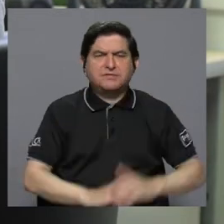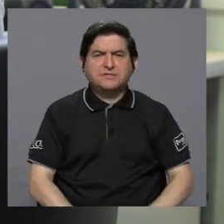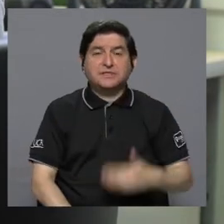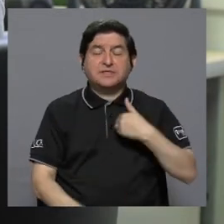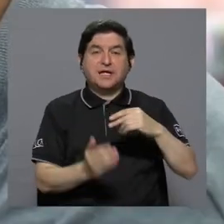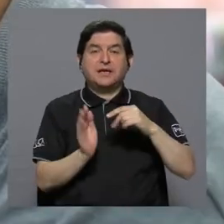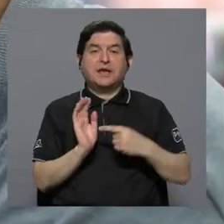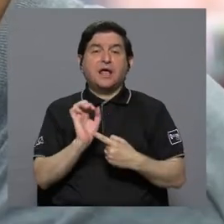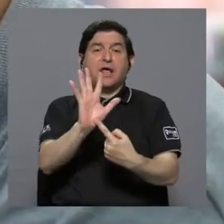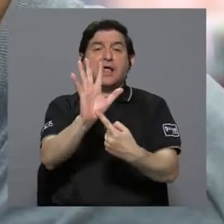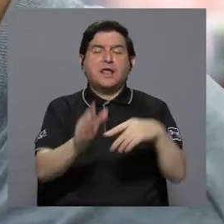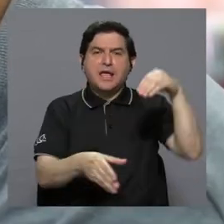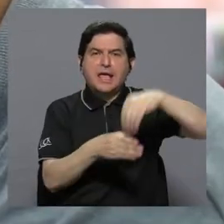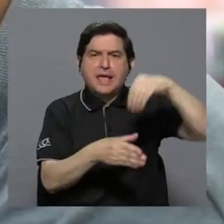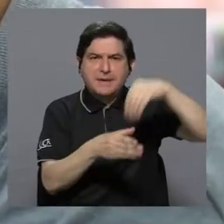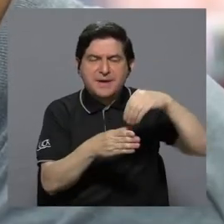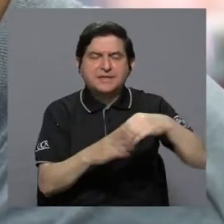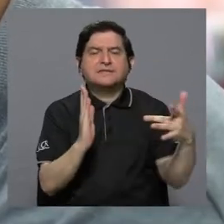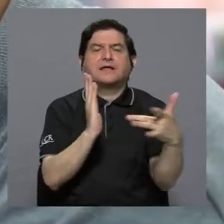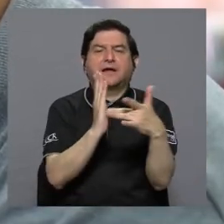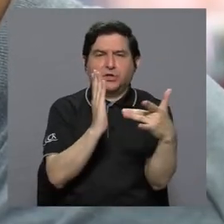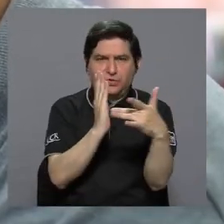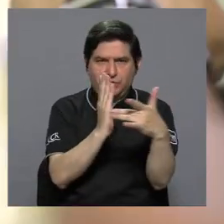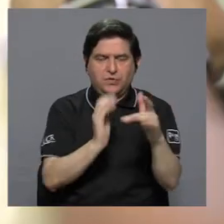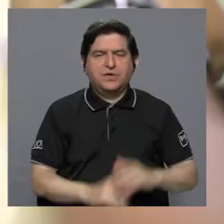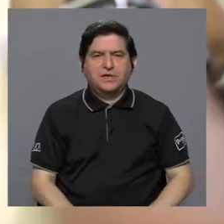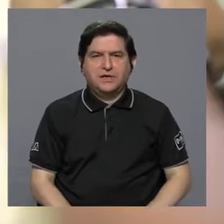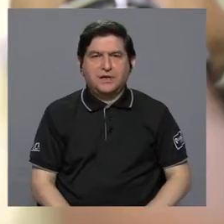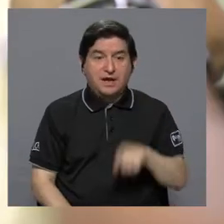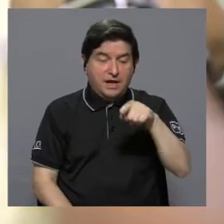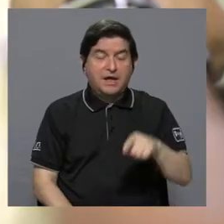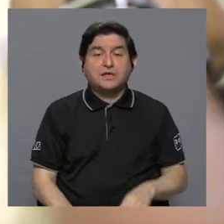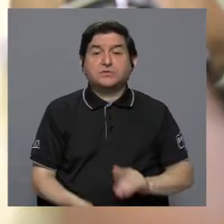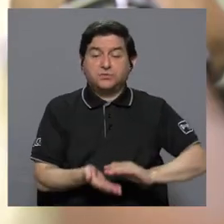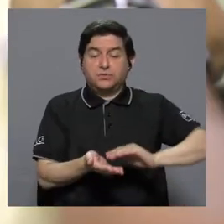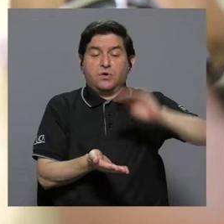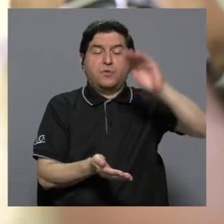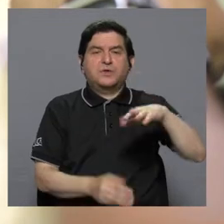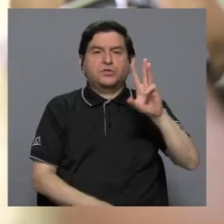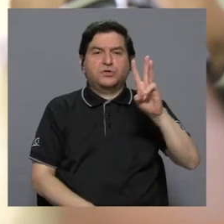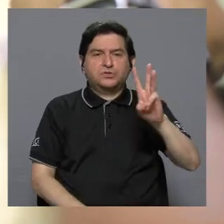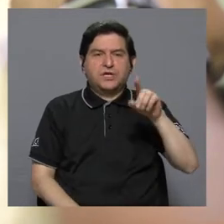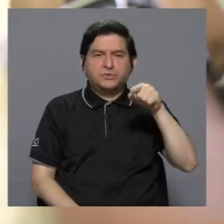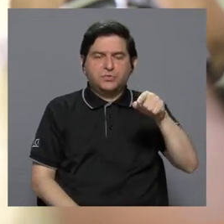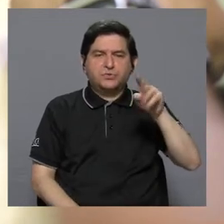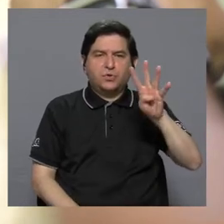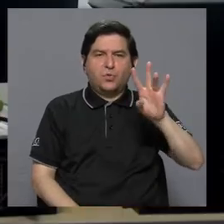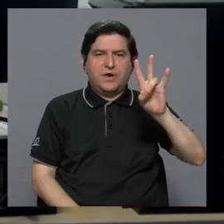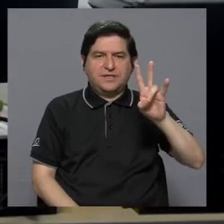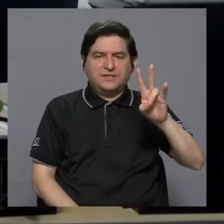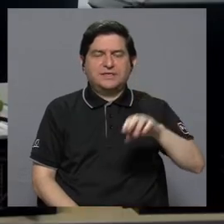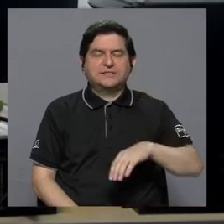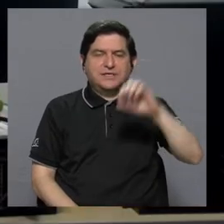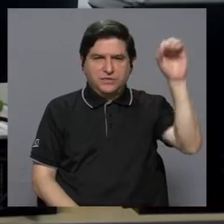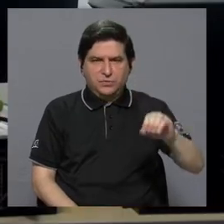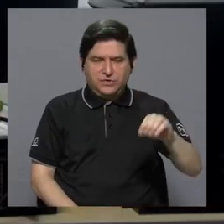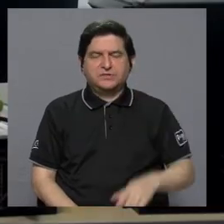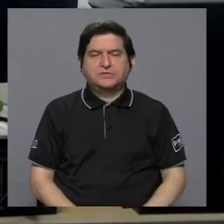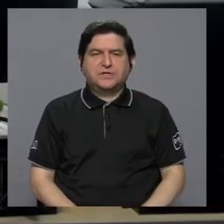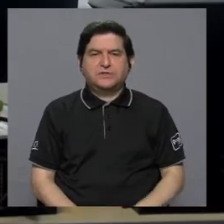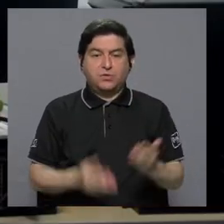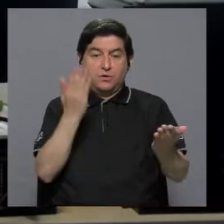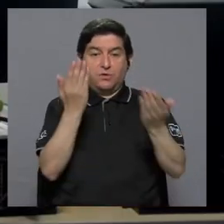tienen proyectado invertir en tecnología. Este rubro creció en 6.47 puntos porcentuales